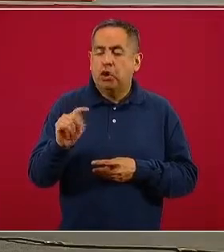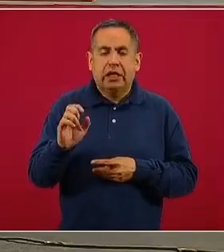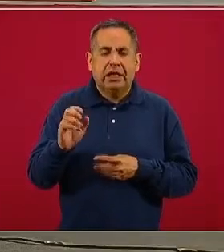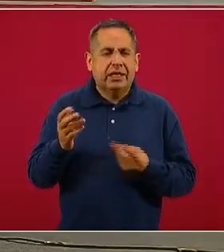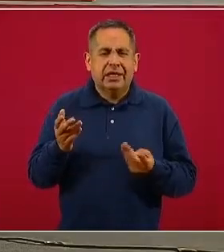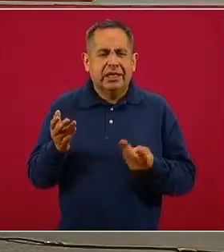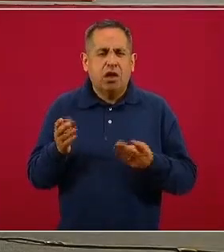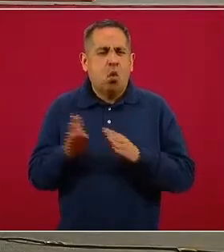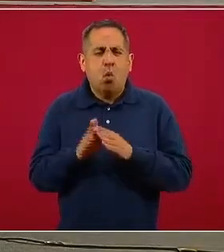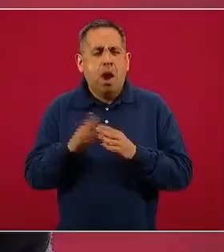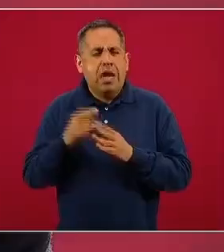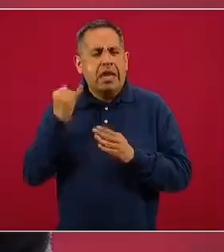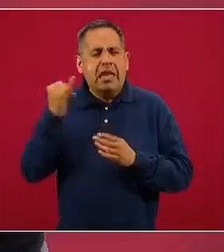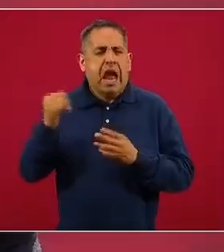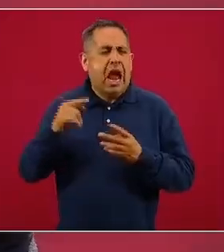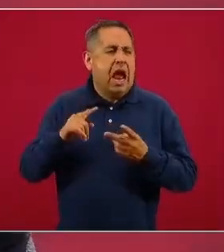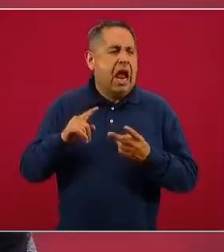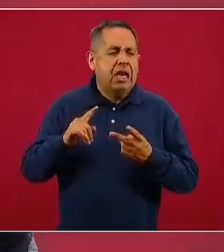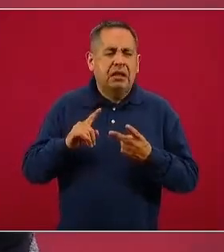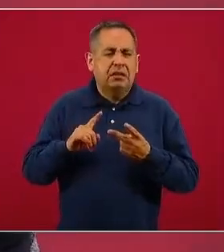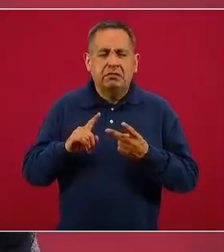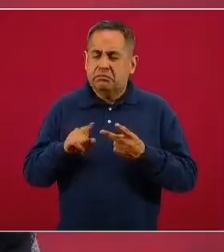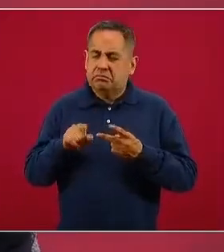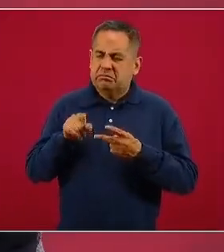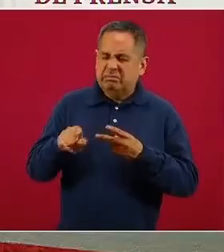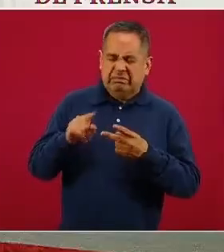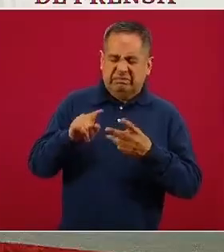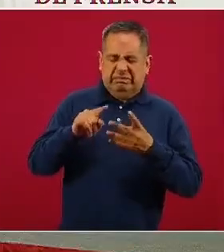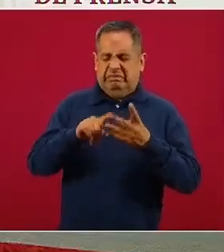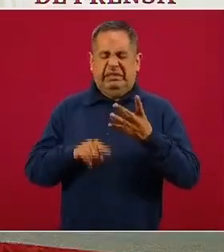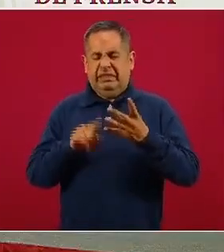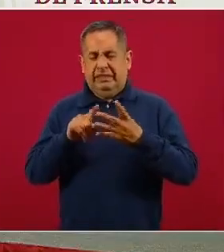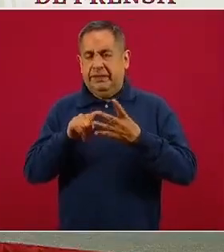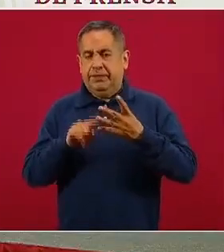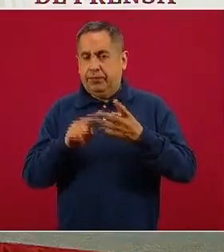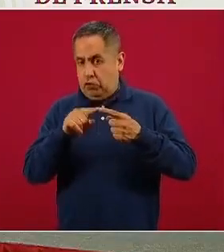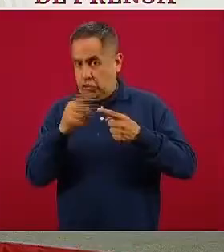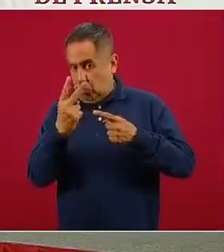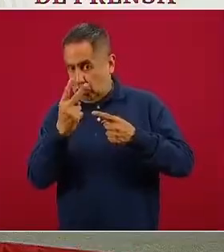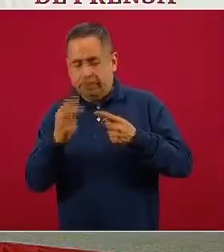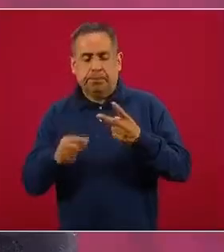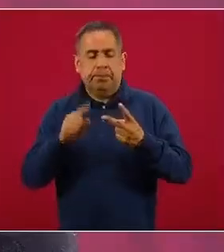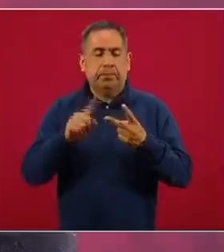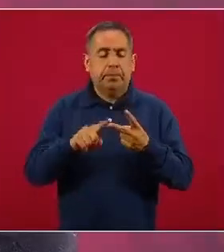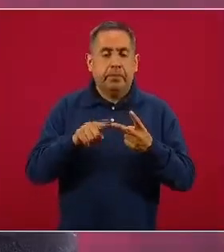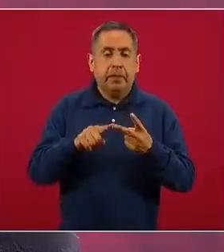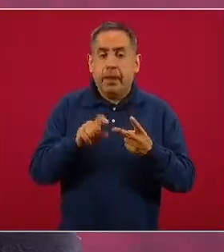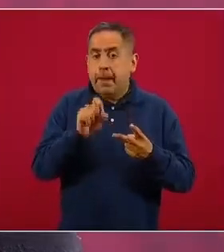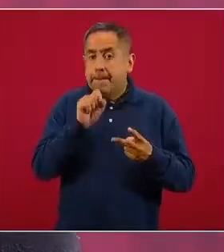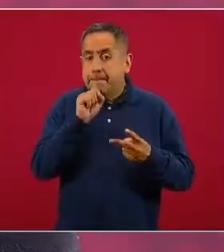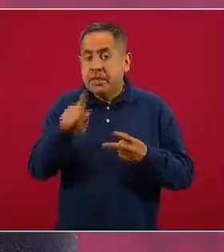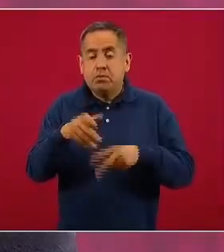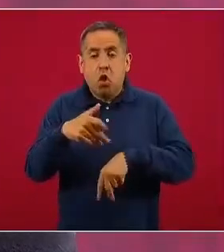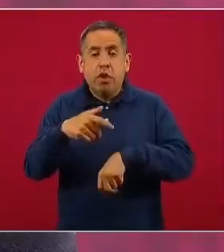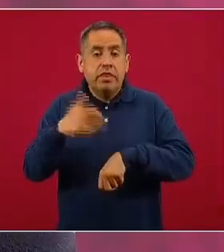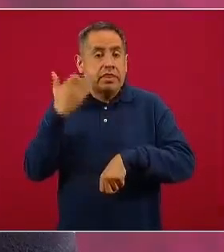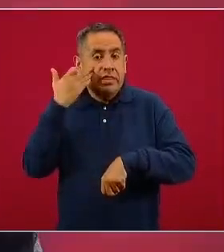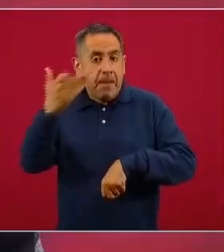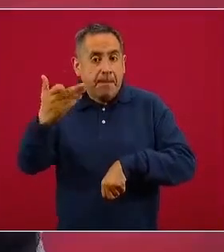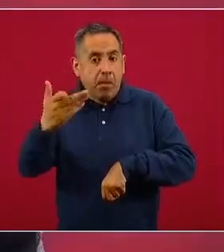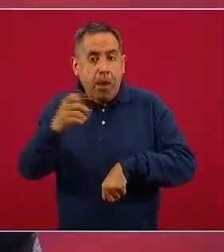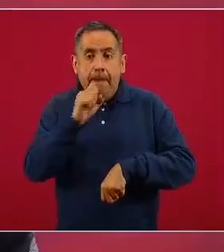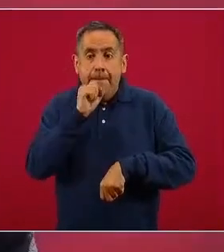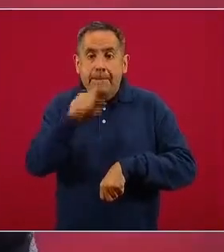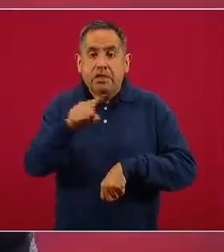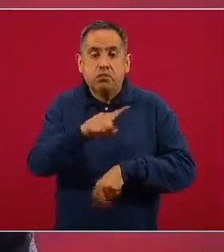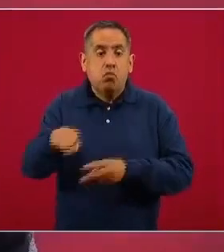criterios importantes que tienen que estar asociadas a estas personas? Debe de haber una asociación en tiempo, en espacio